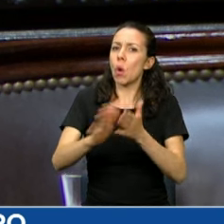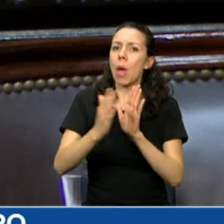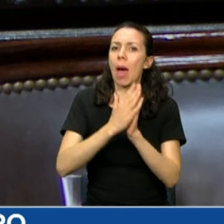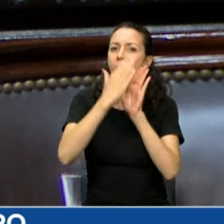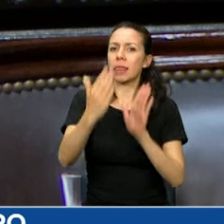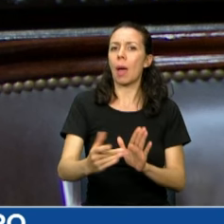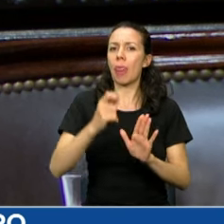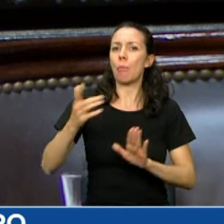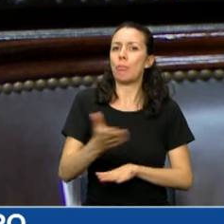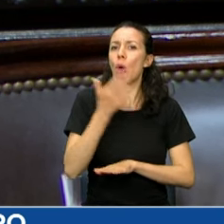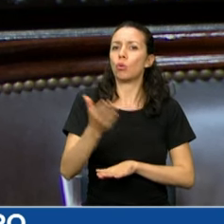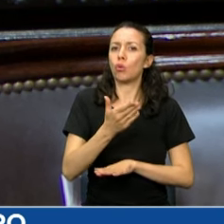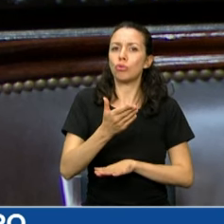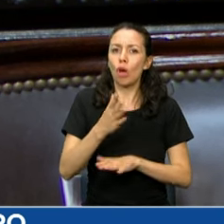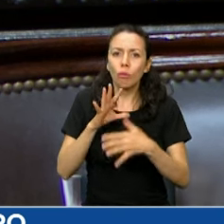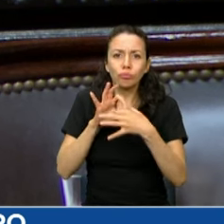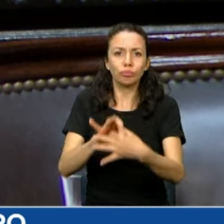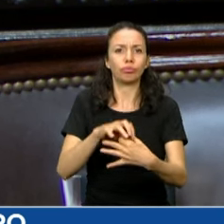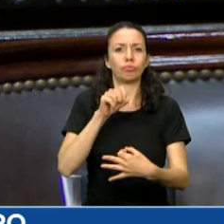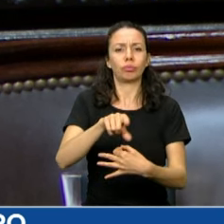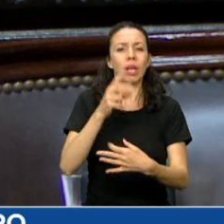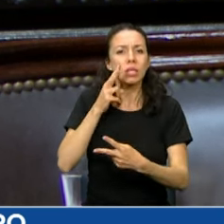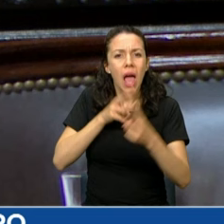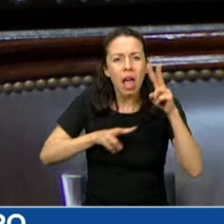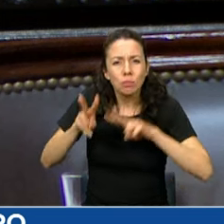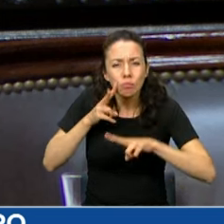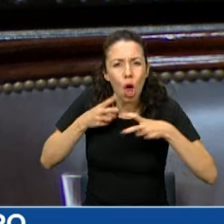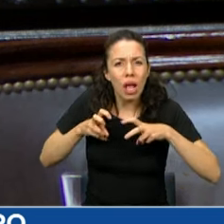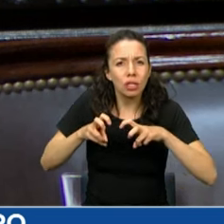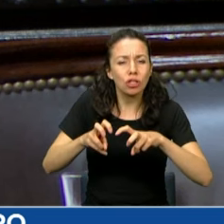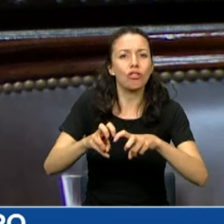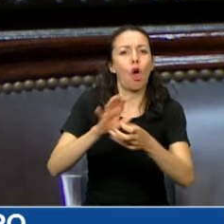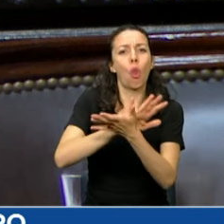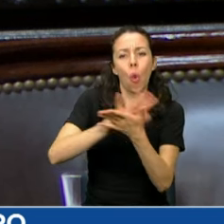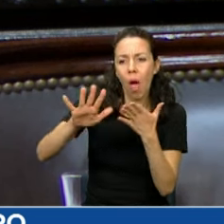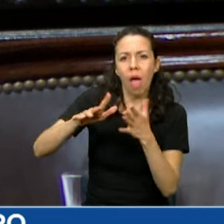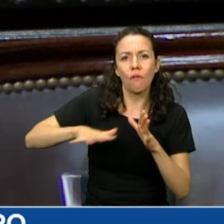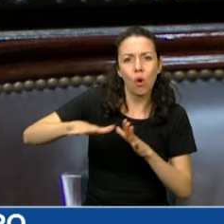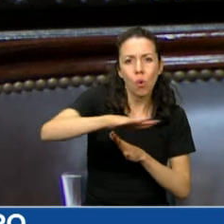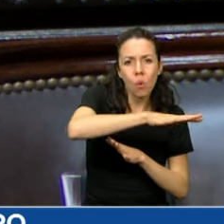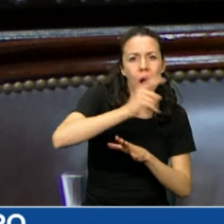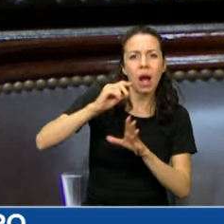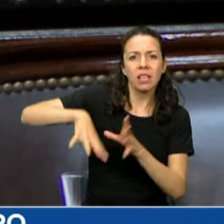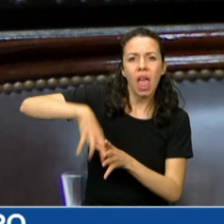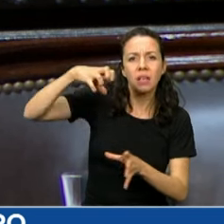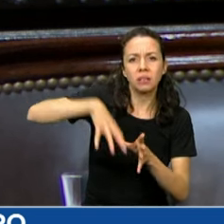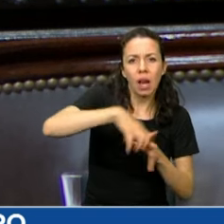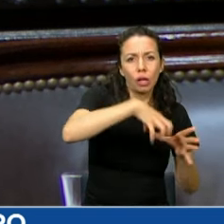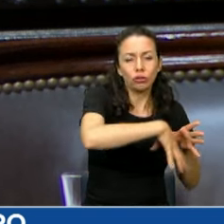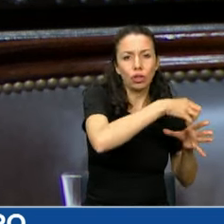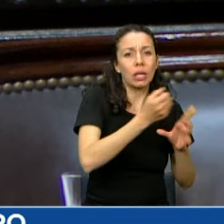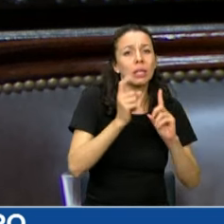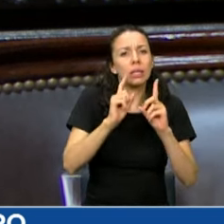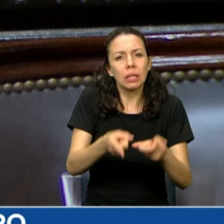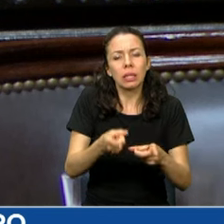productivo que tiene que ver con la exploración de nuevas cuencas con la extracción y el